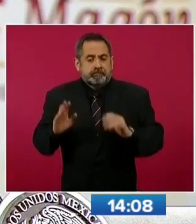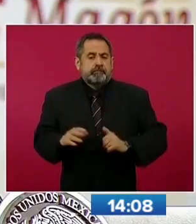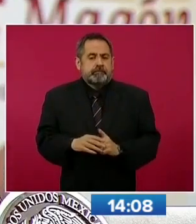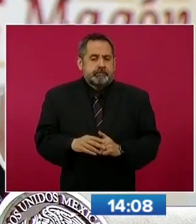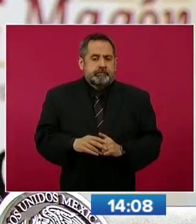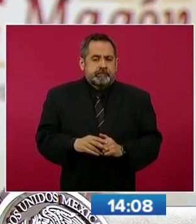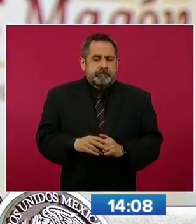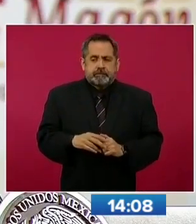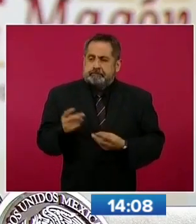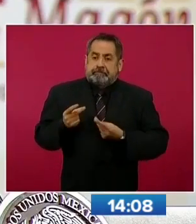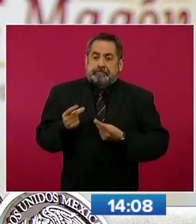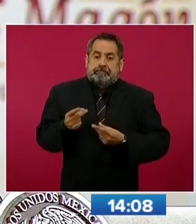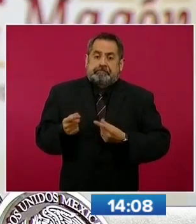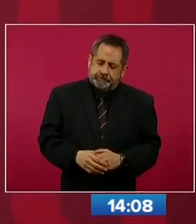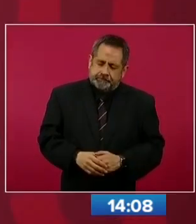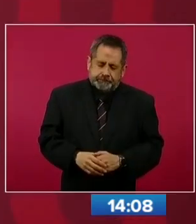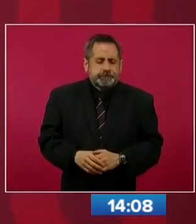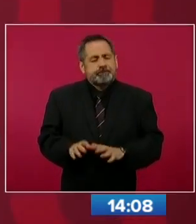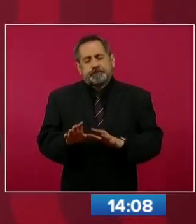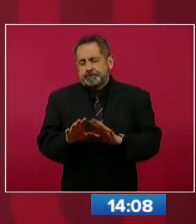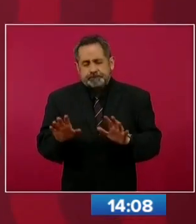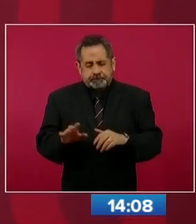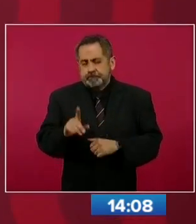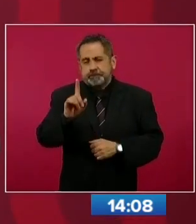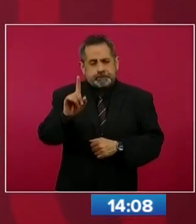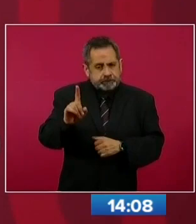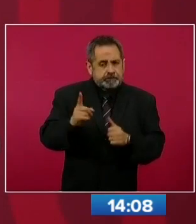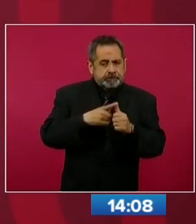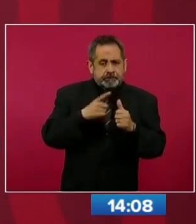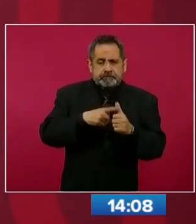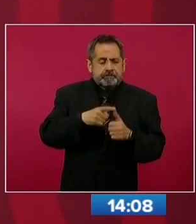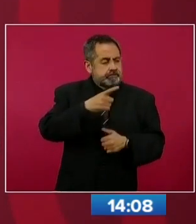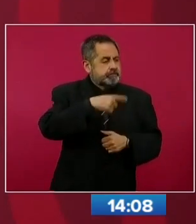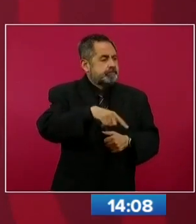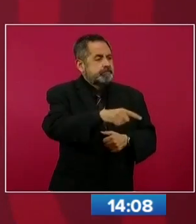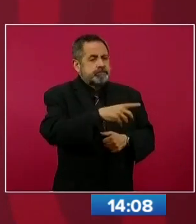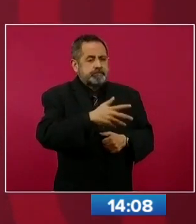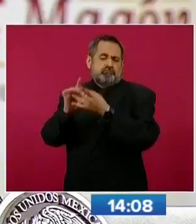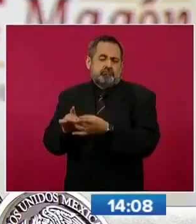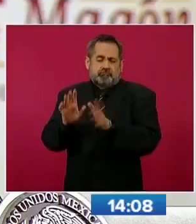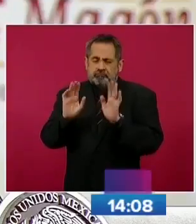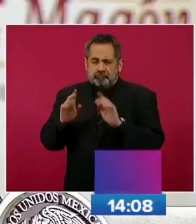pueda volver a actividades presenciales antes del próximo 17 de enero.